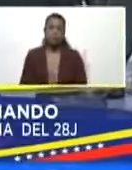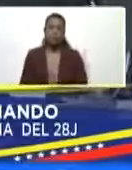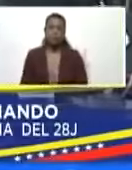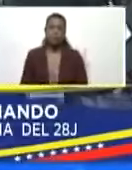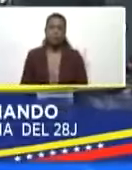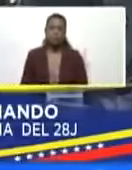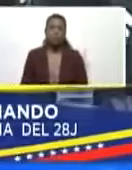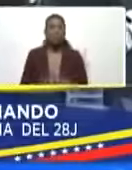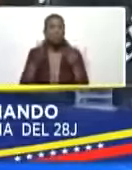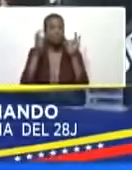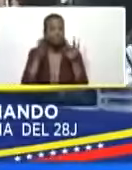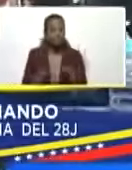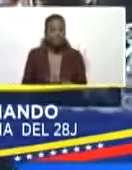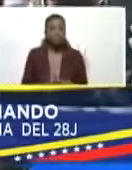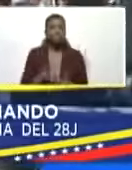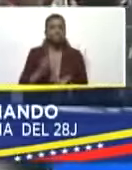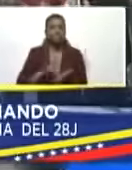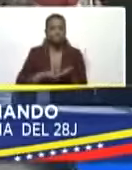Correcto.